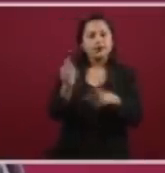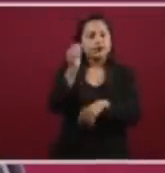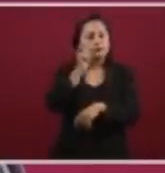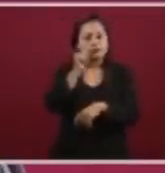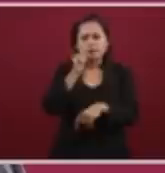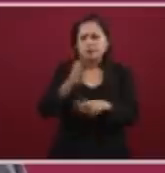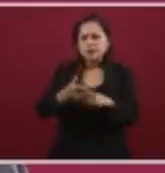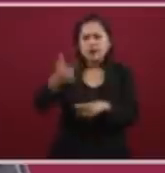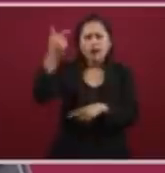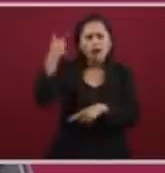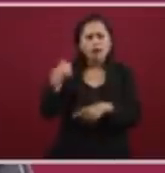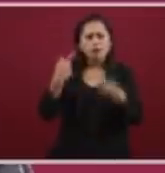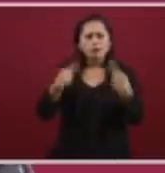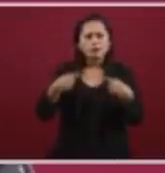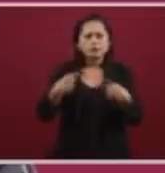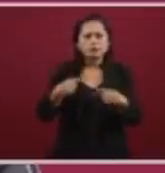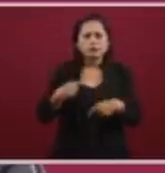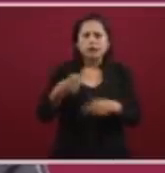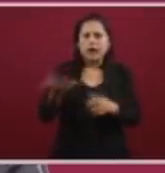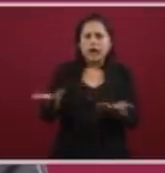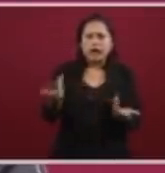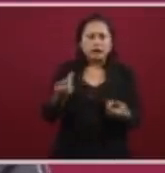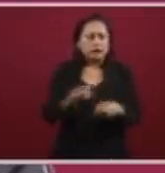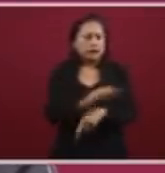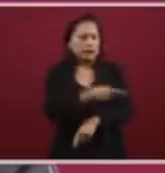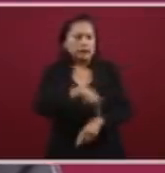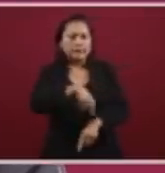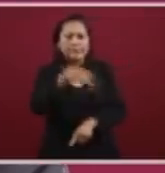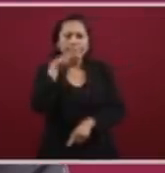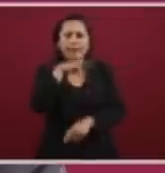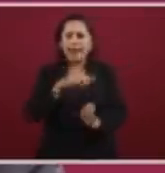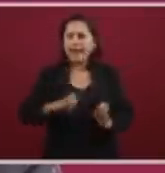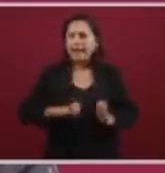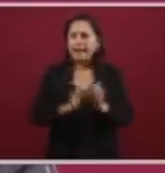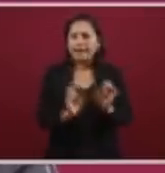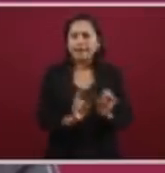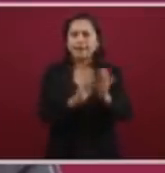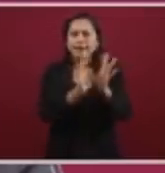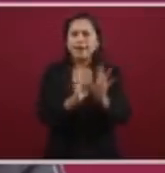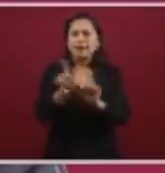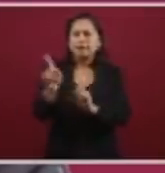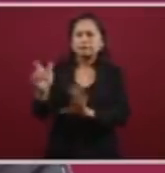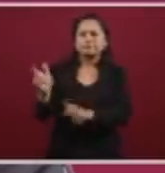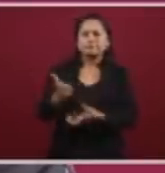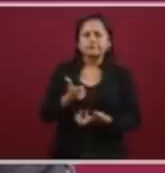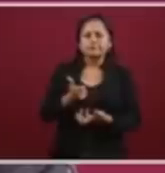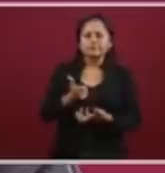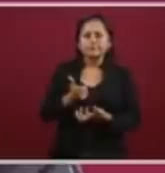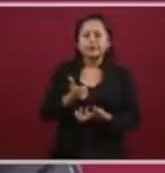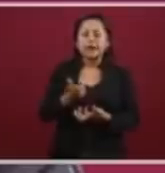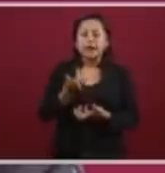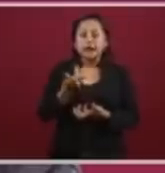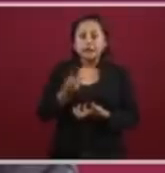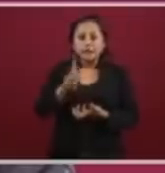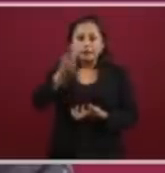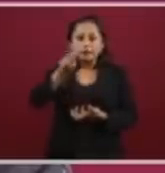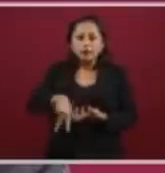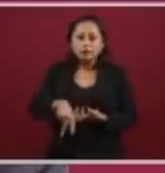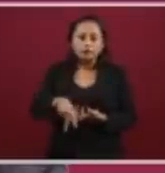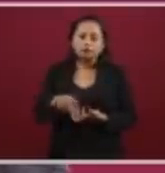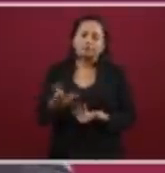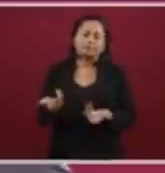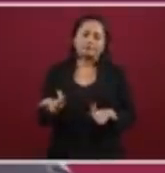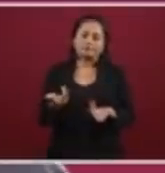este no llega el apoyo y sí